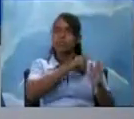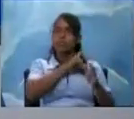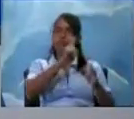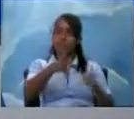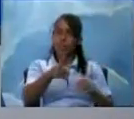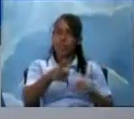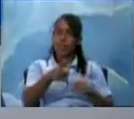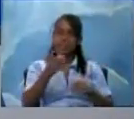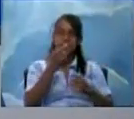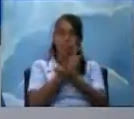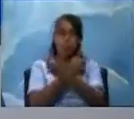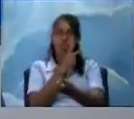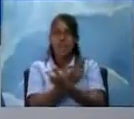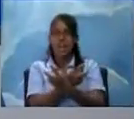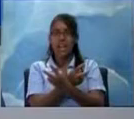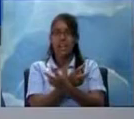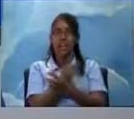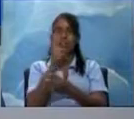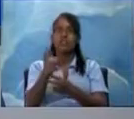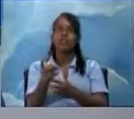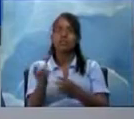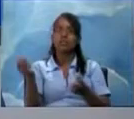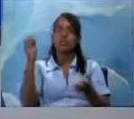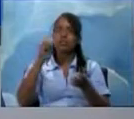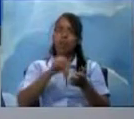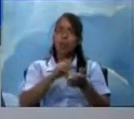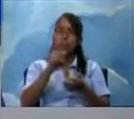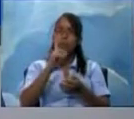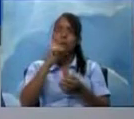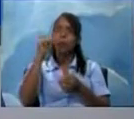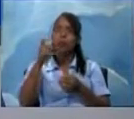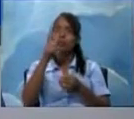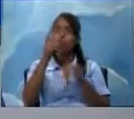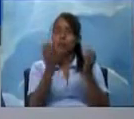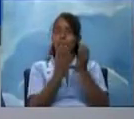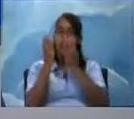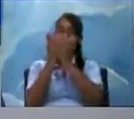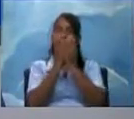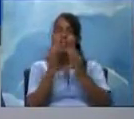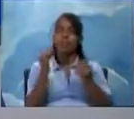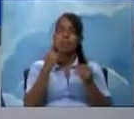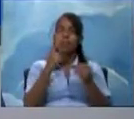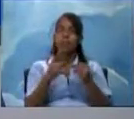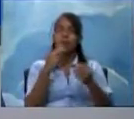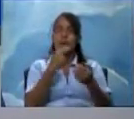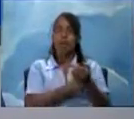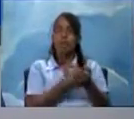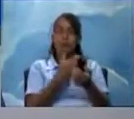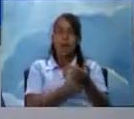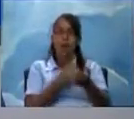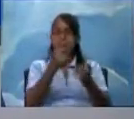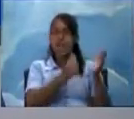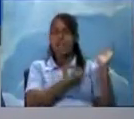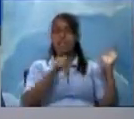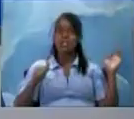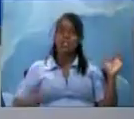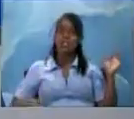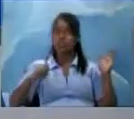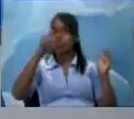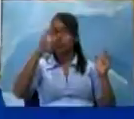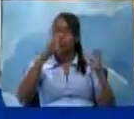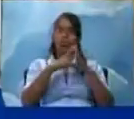manifestaciones demoníacas. Una vez me preguntó un estudiante y me dijo, hermano Puerta, el Señor